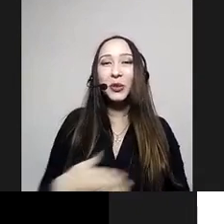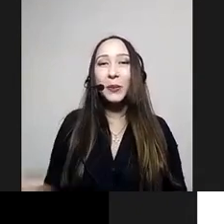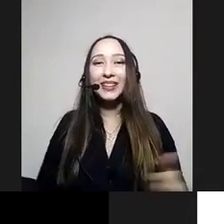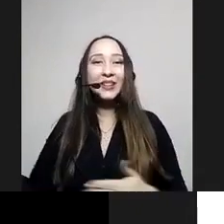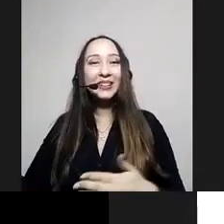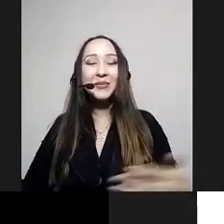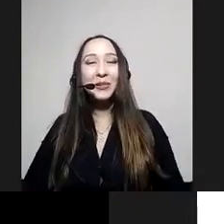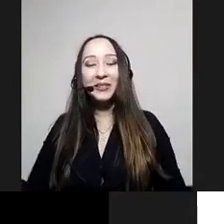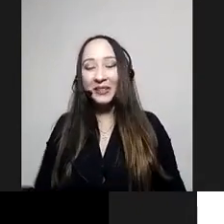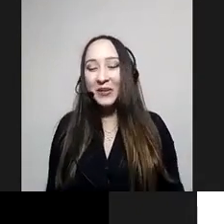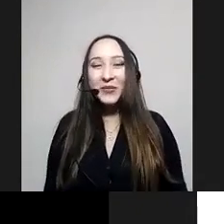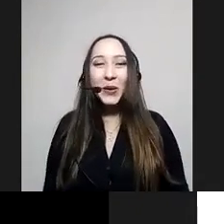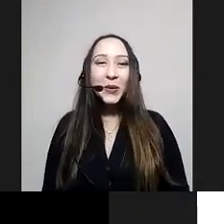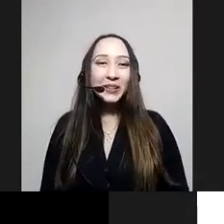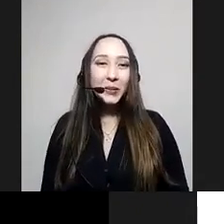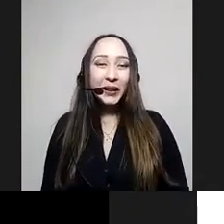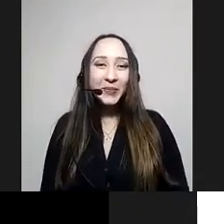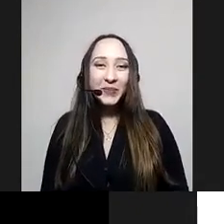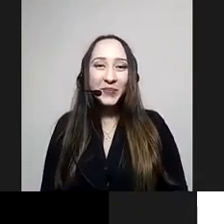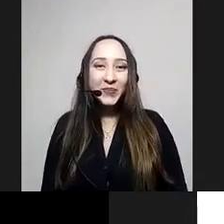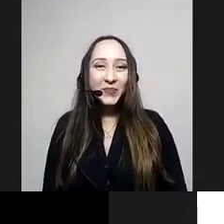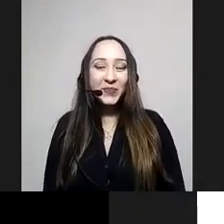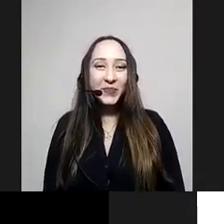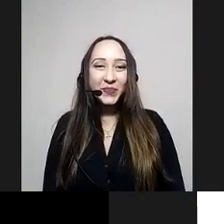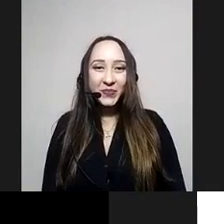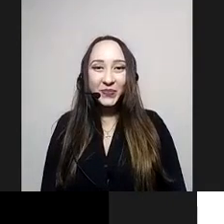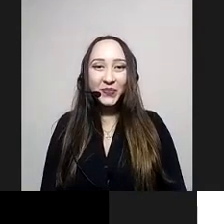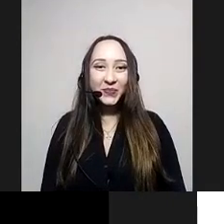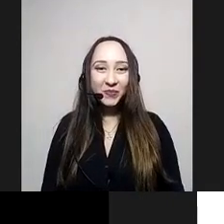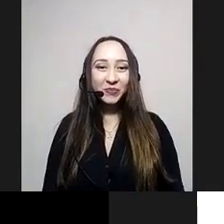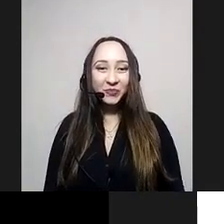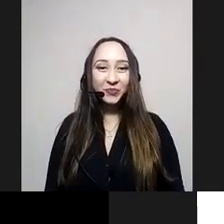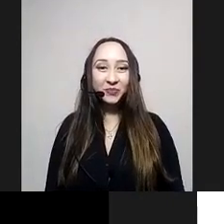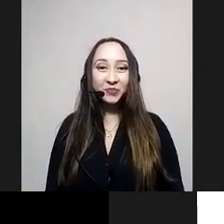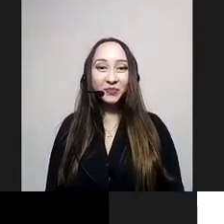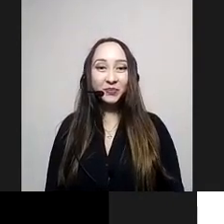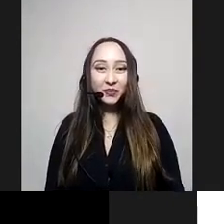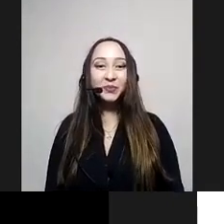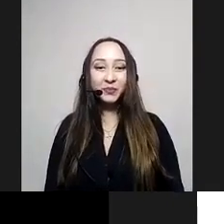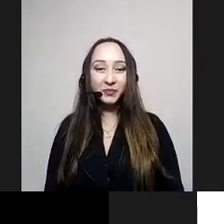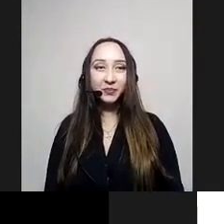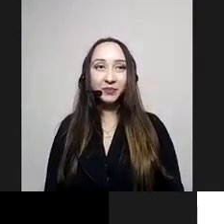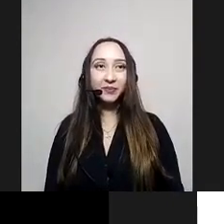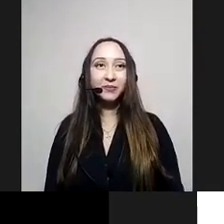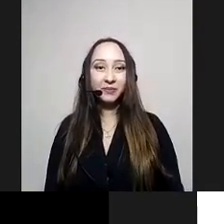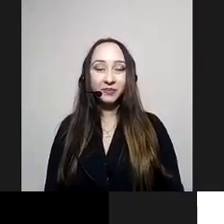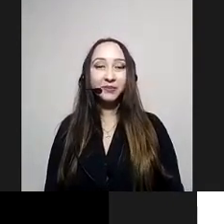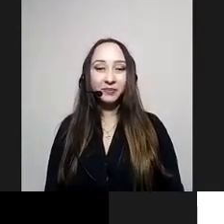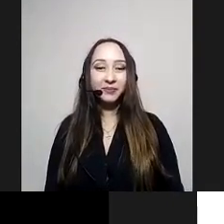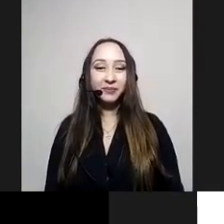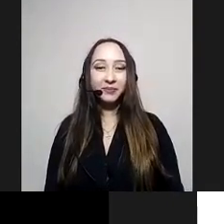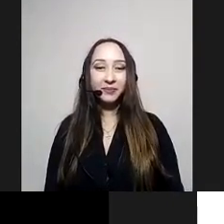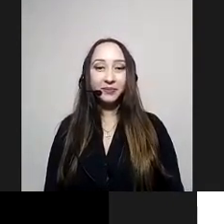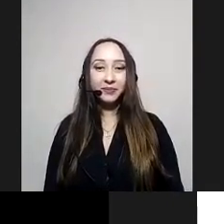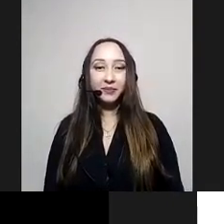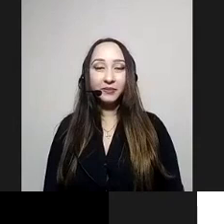futuro expectativas, como dicen por ahí. Así es. Bueno, Kareli, es excelente tu tema. Muchísimas gracias. Y aquí ya